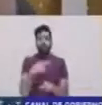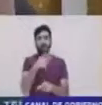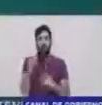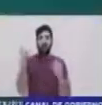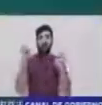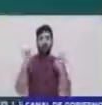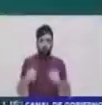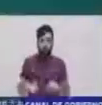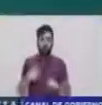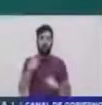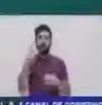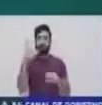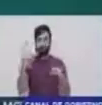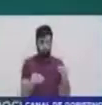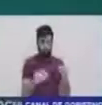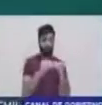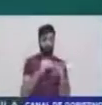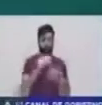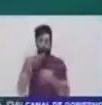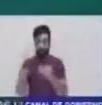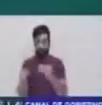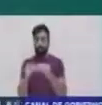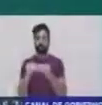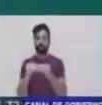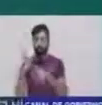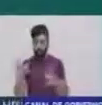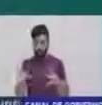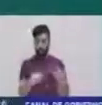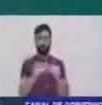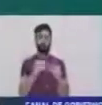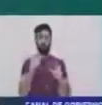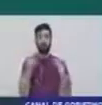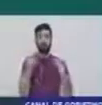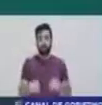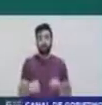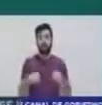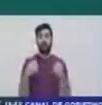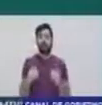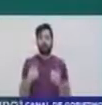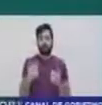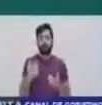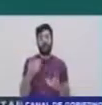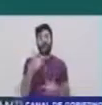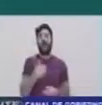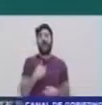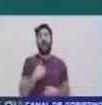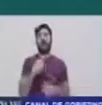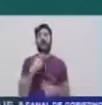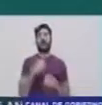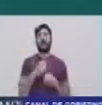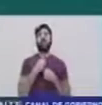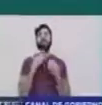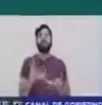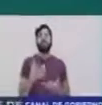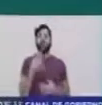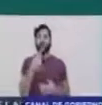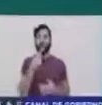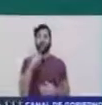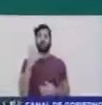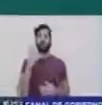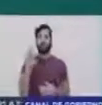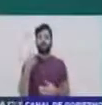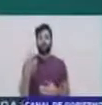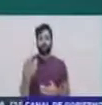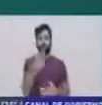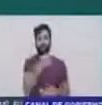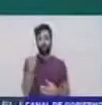donde ustedes, chicos, allá en casa también lo pueden acoplar muy bien y lo pueden ejercitar. ¿Y de qué manera? Pues tenemos la expresión, en este